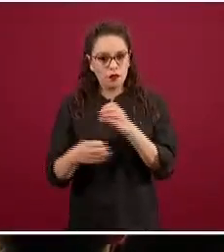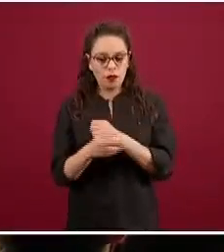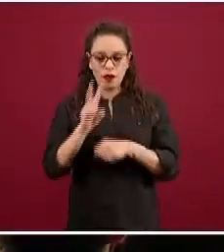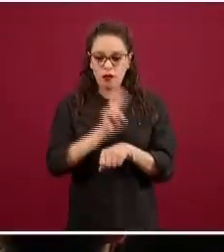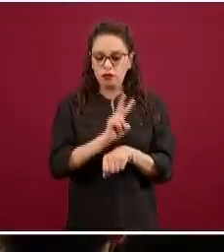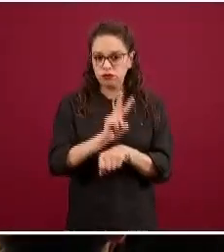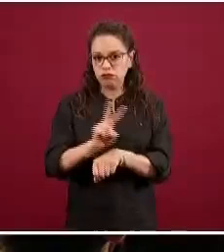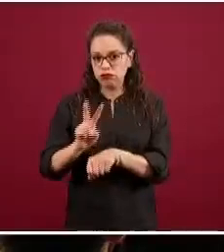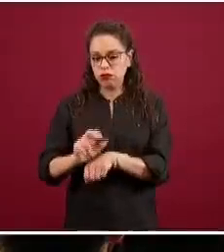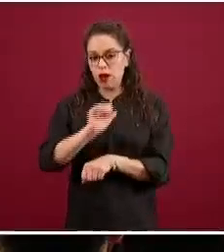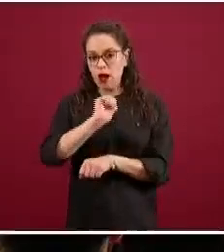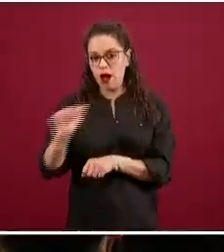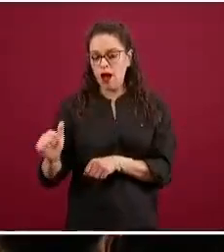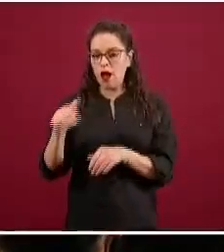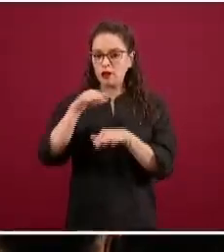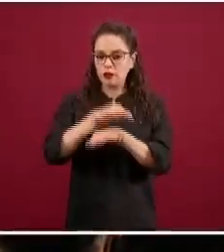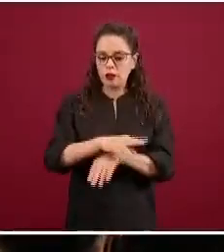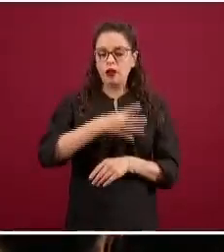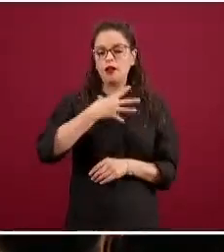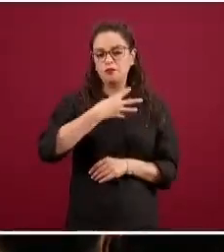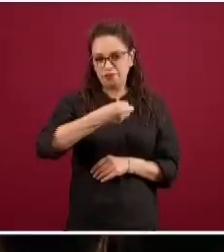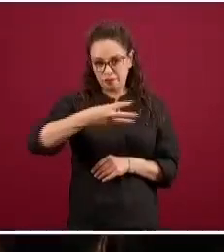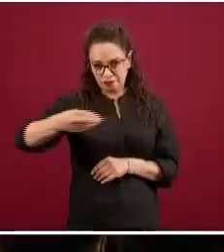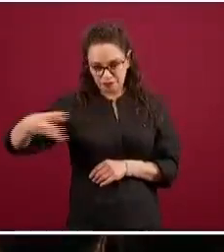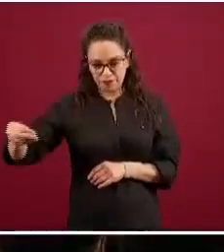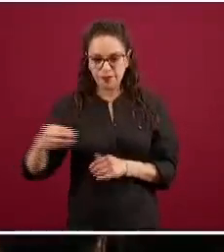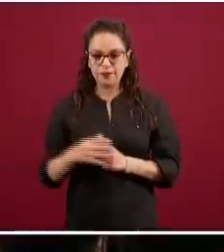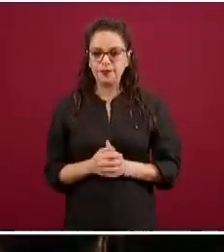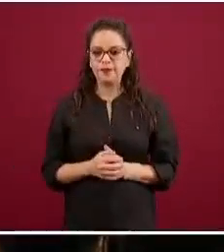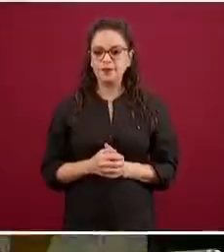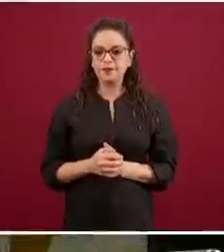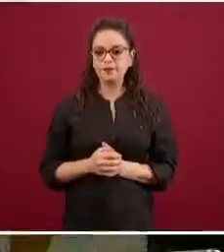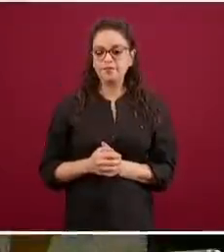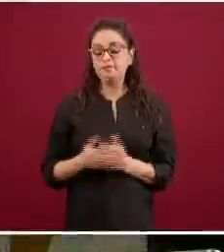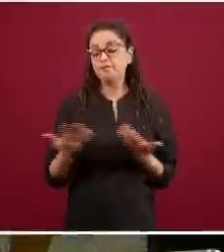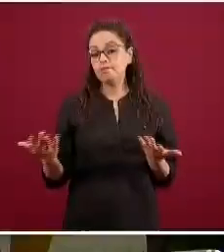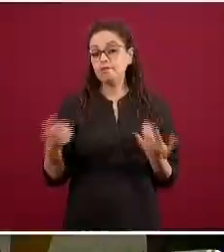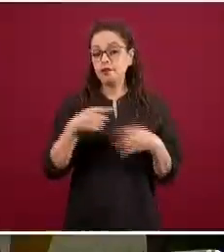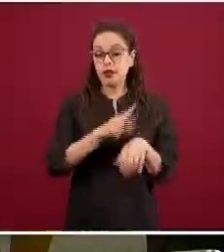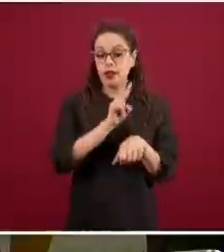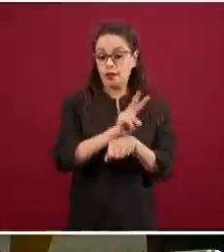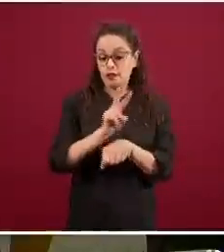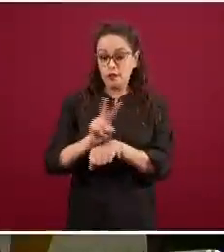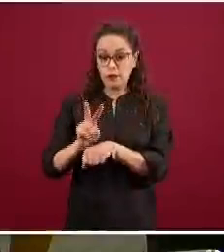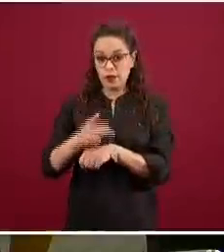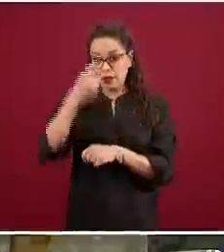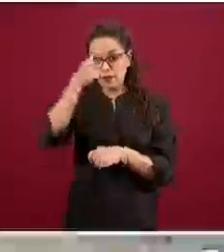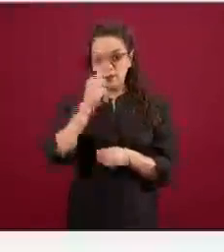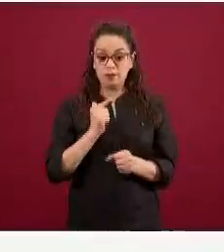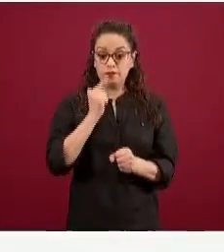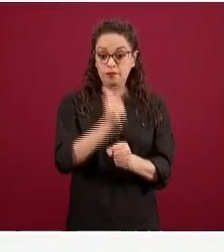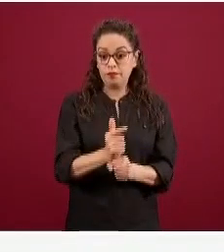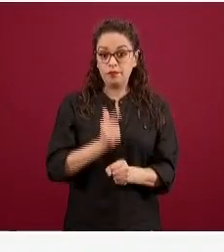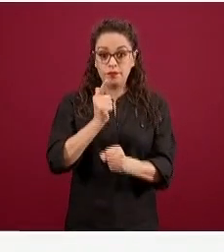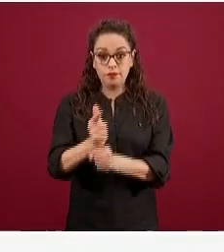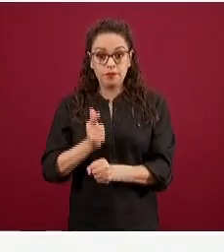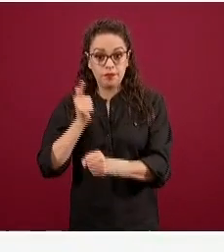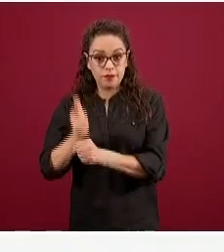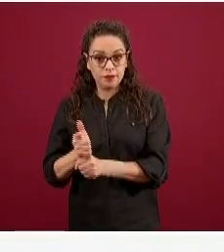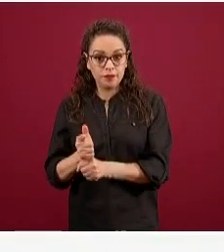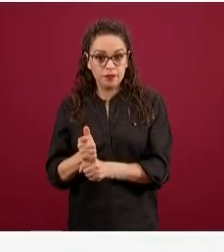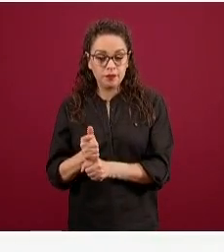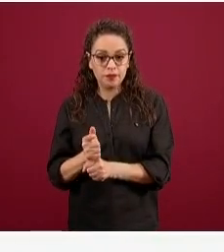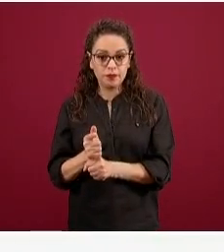epidemiológica. Usamos la vigilancia, la detección de los casos